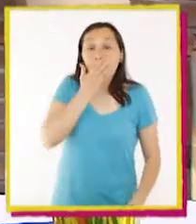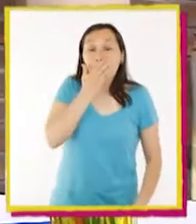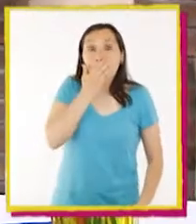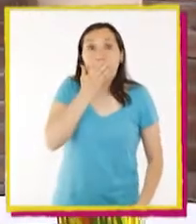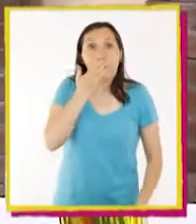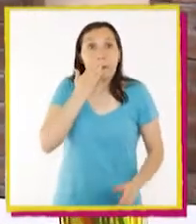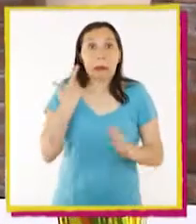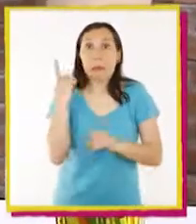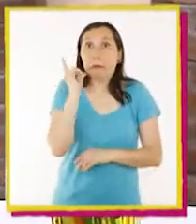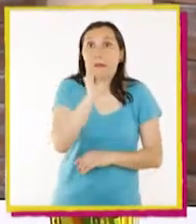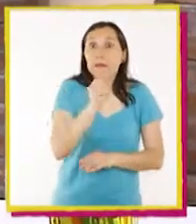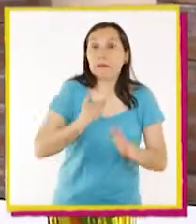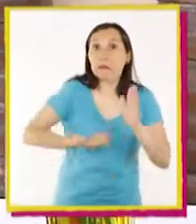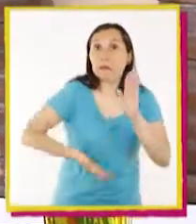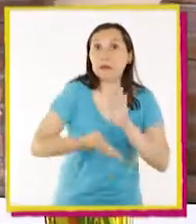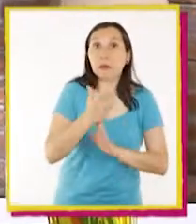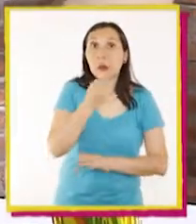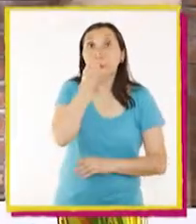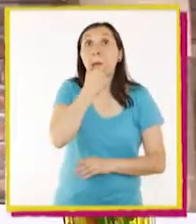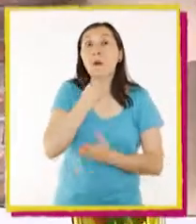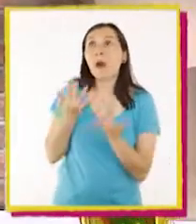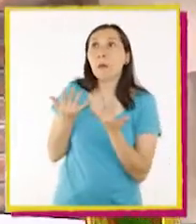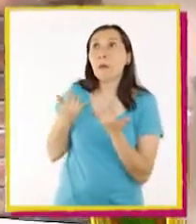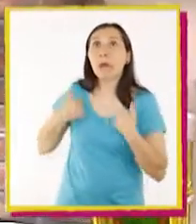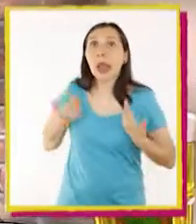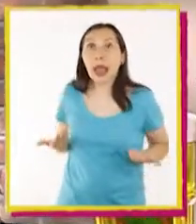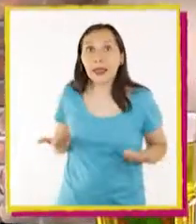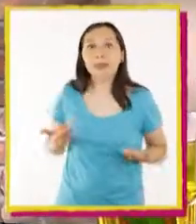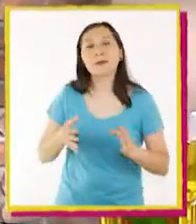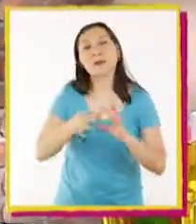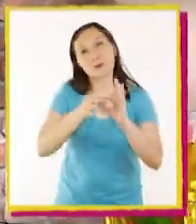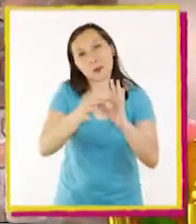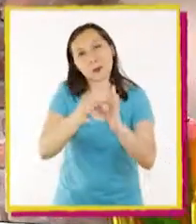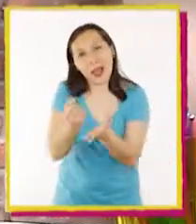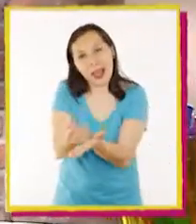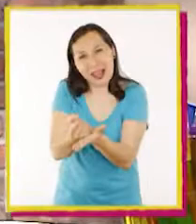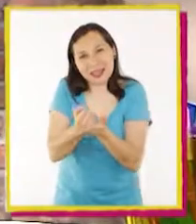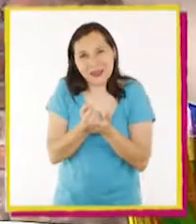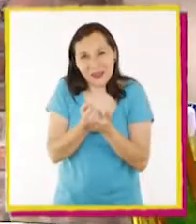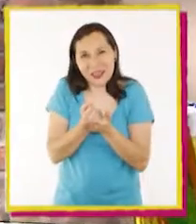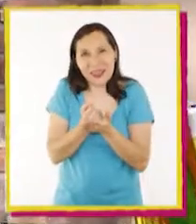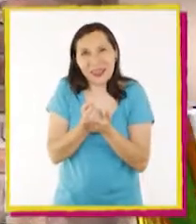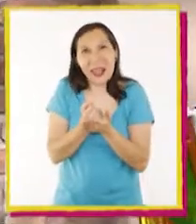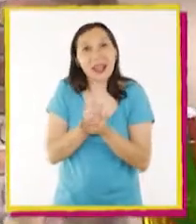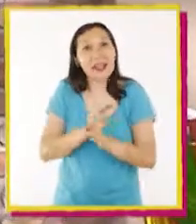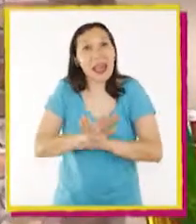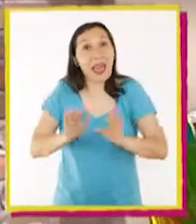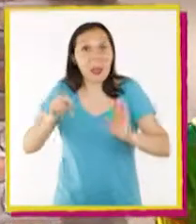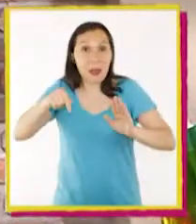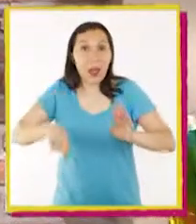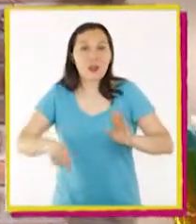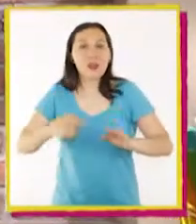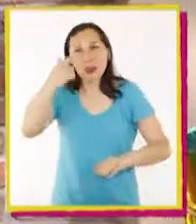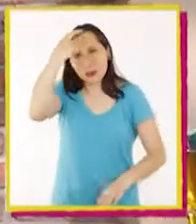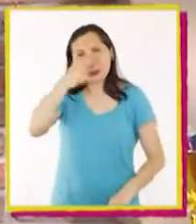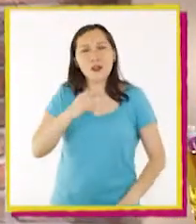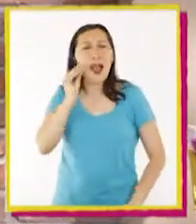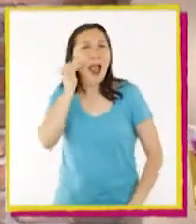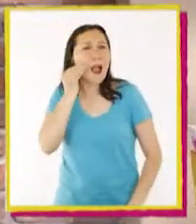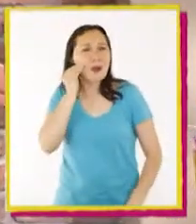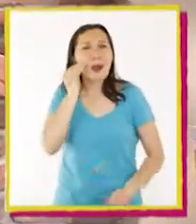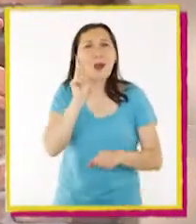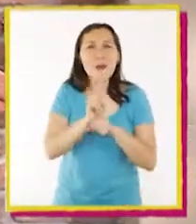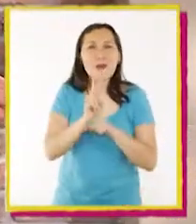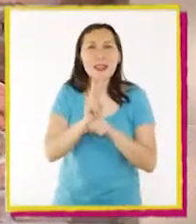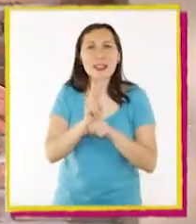¡Uy! Mejor me voy. Chester me está esperando. Muchas gracias por su ayuda. Es todo por hoy. Soy